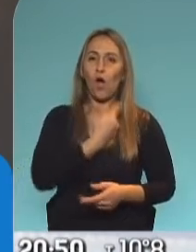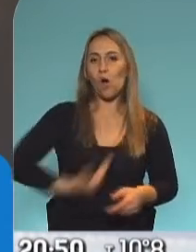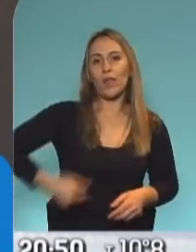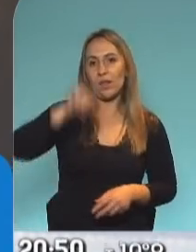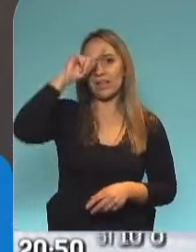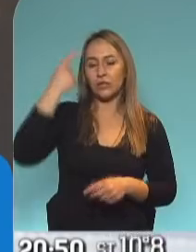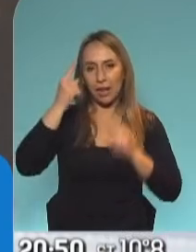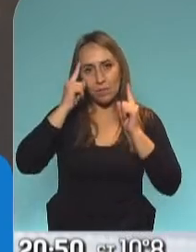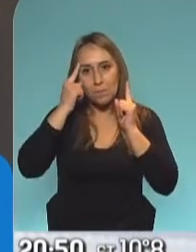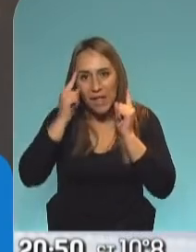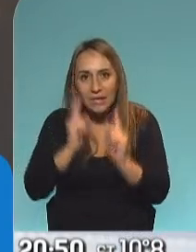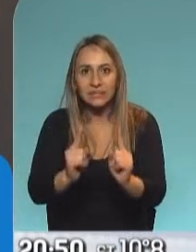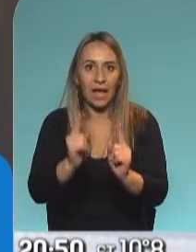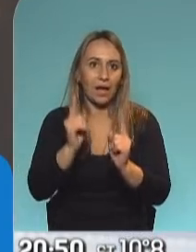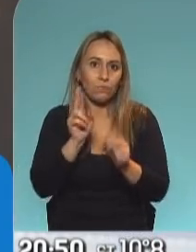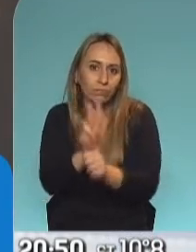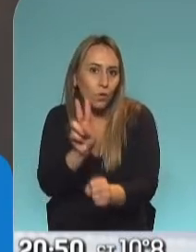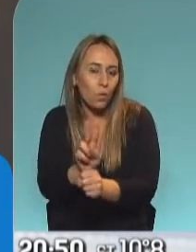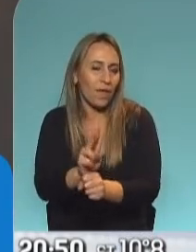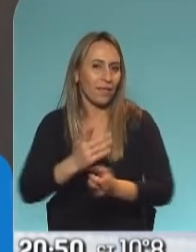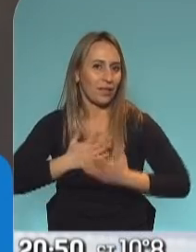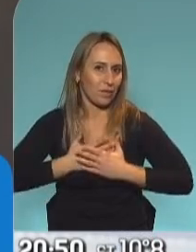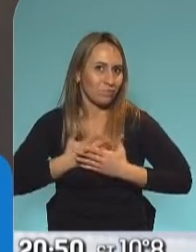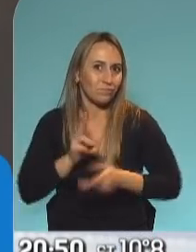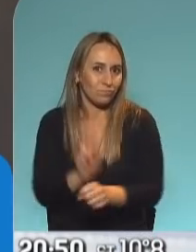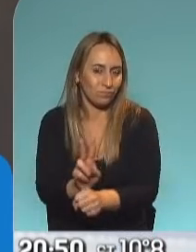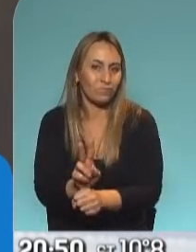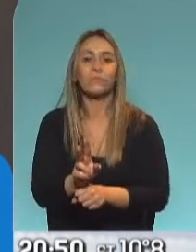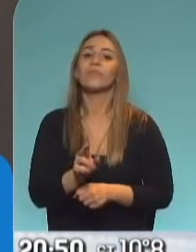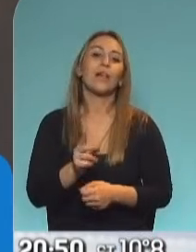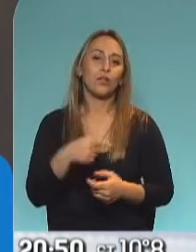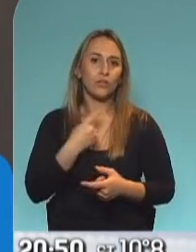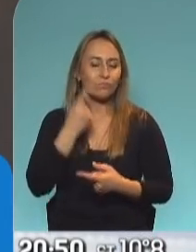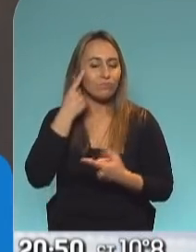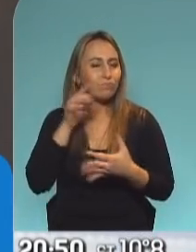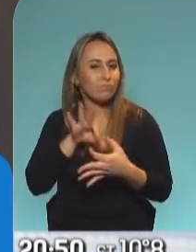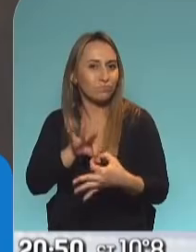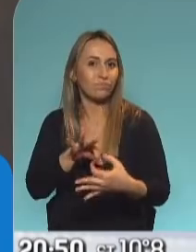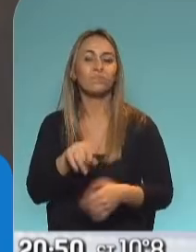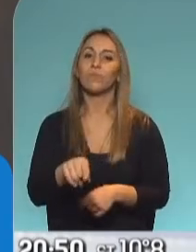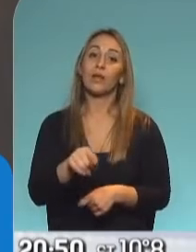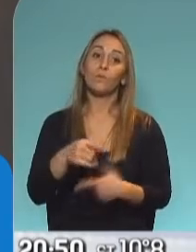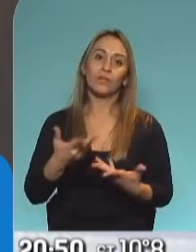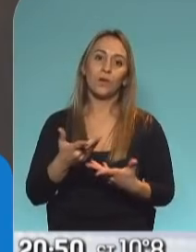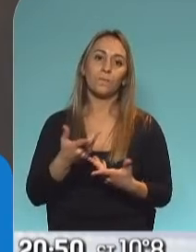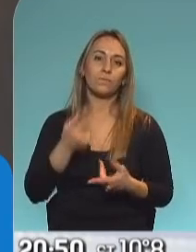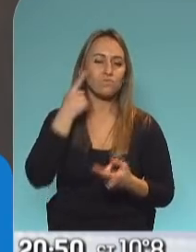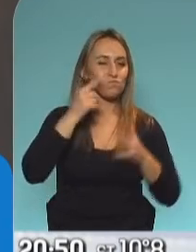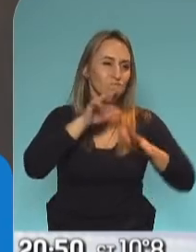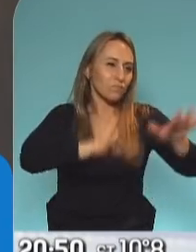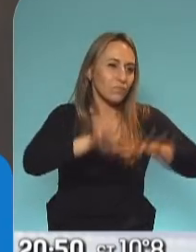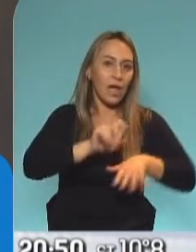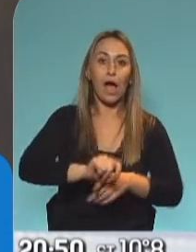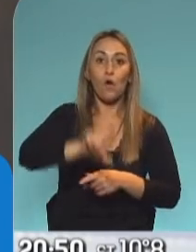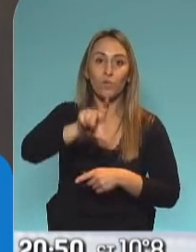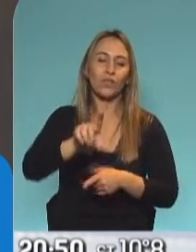que piensa en ellos, que piensa cómo y en ellas y que piensa cómo estar cerca. Así que enmarcamos este aumento una vez más en una